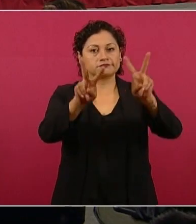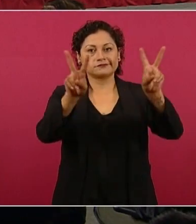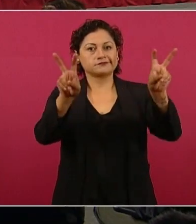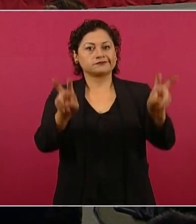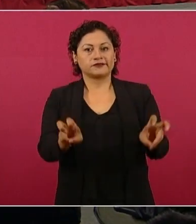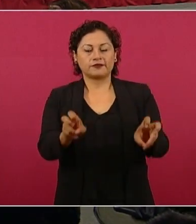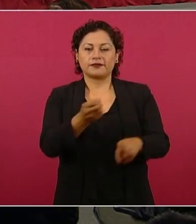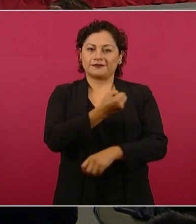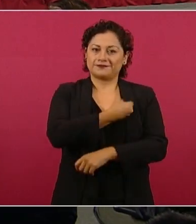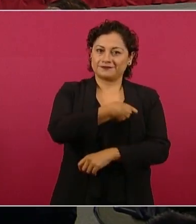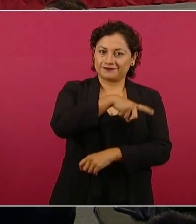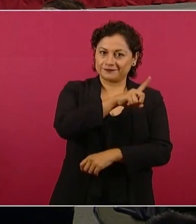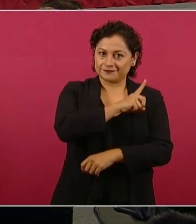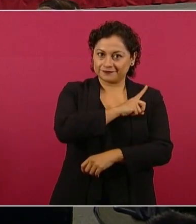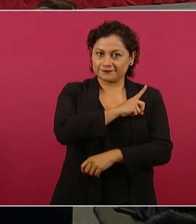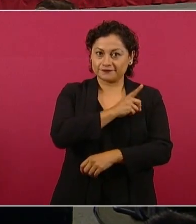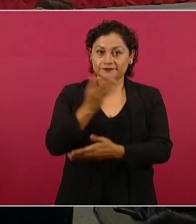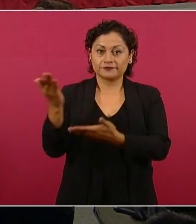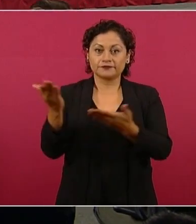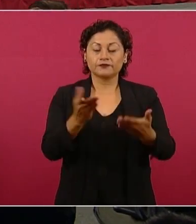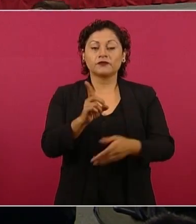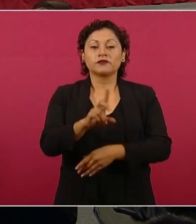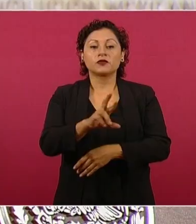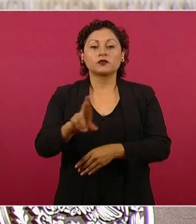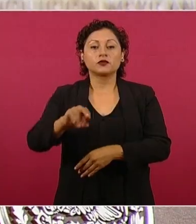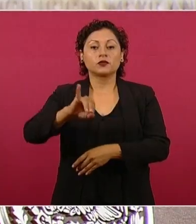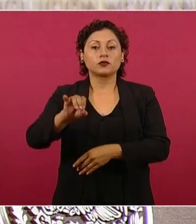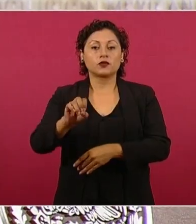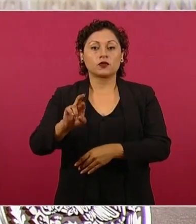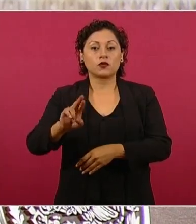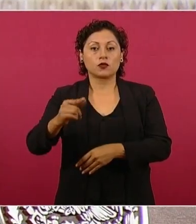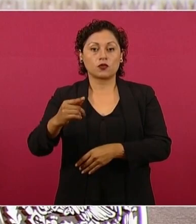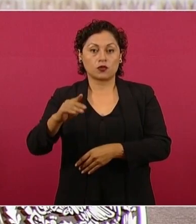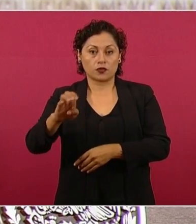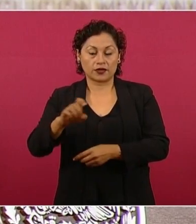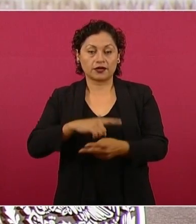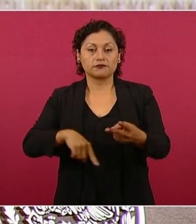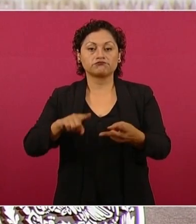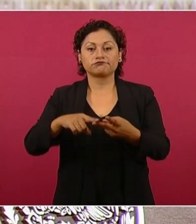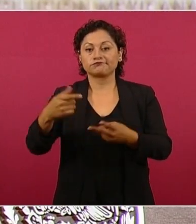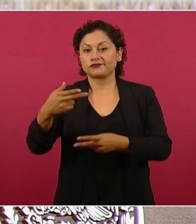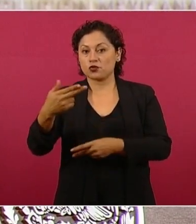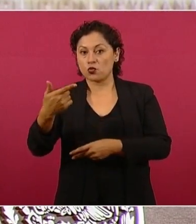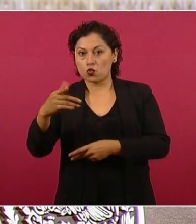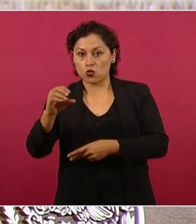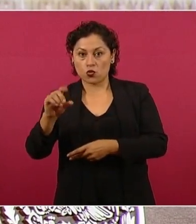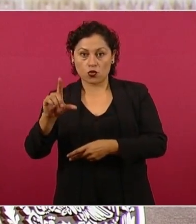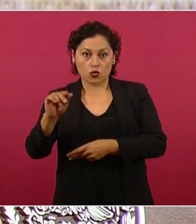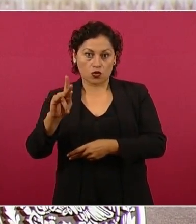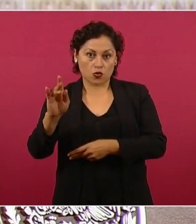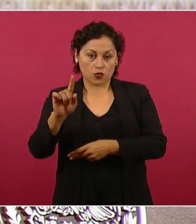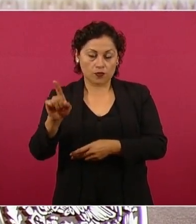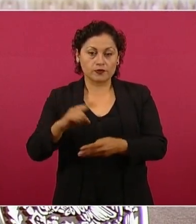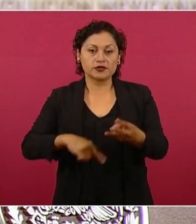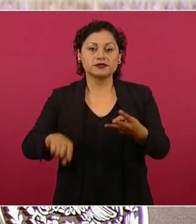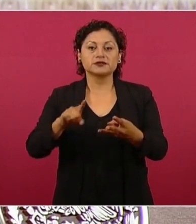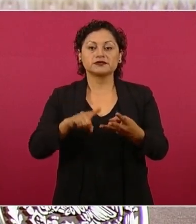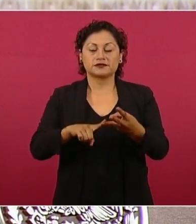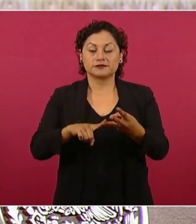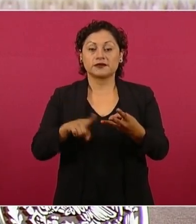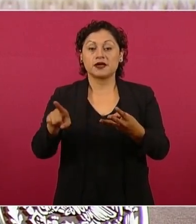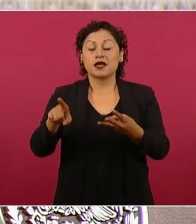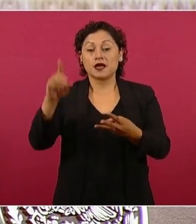salud. El doctor Jorge Alcocer, el doctor Hugo López-Gatell y el maestro